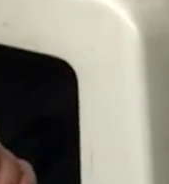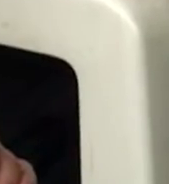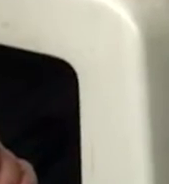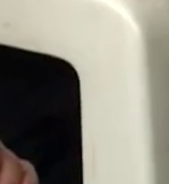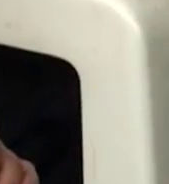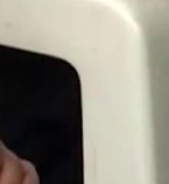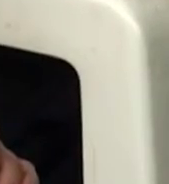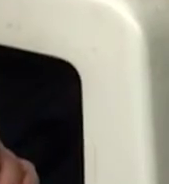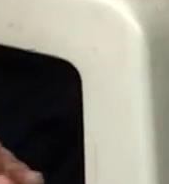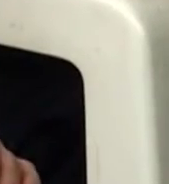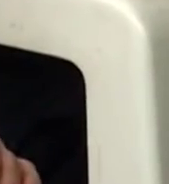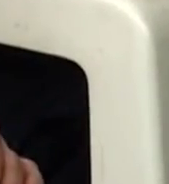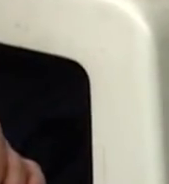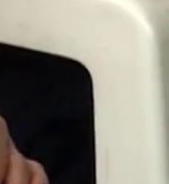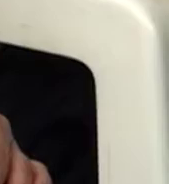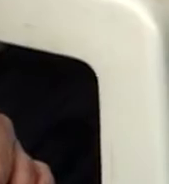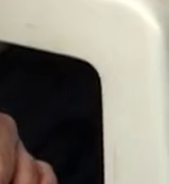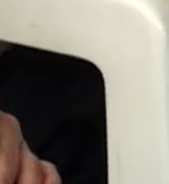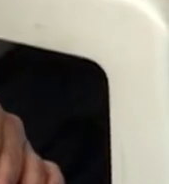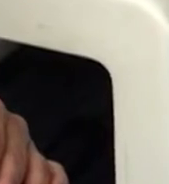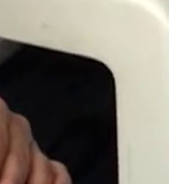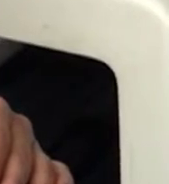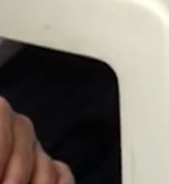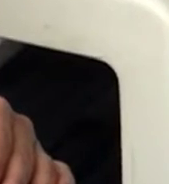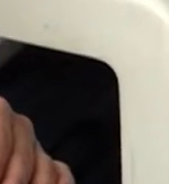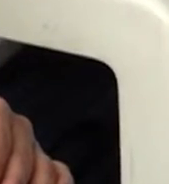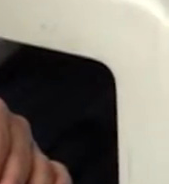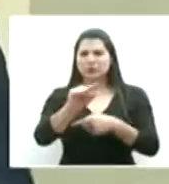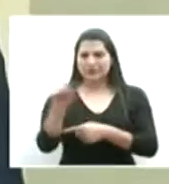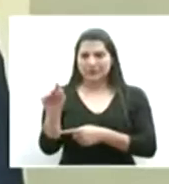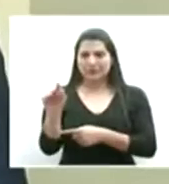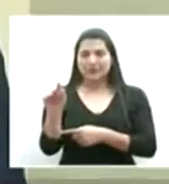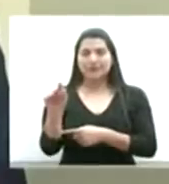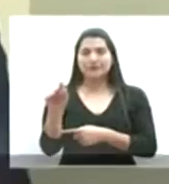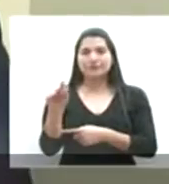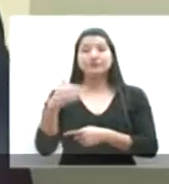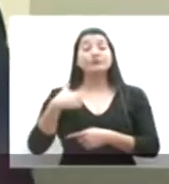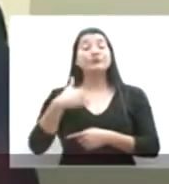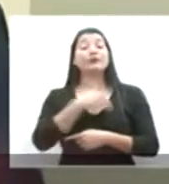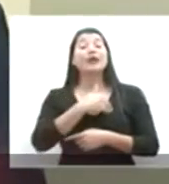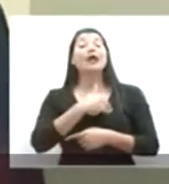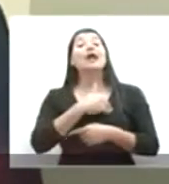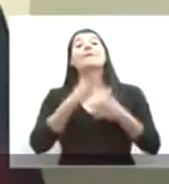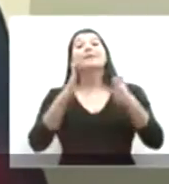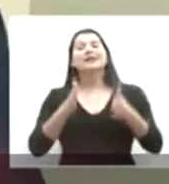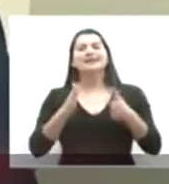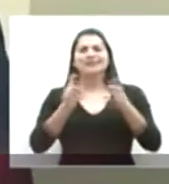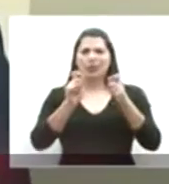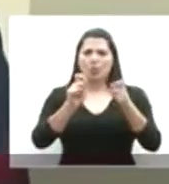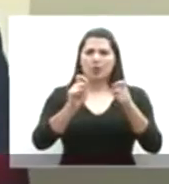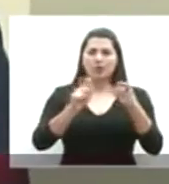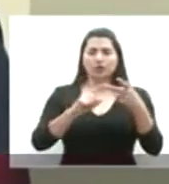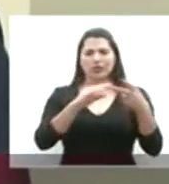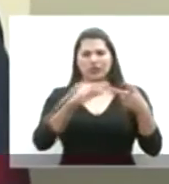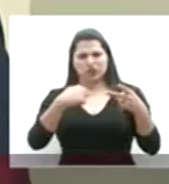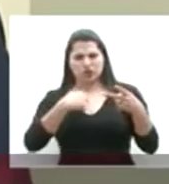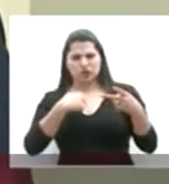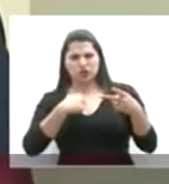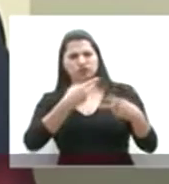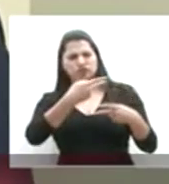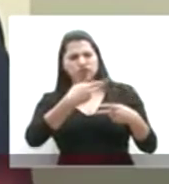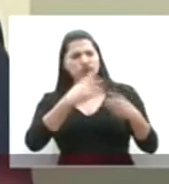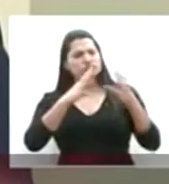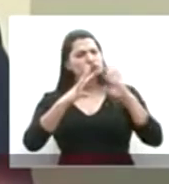condiciones especiales. Ya la próxima semana yo me voy a... Ya hemos discutido, la ministra de Educación y mi persona, sobre algunos aspectos básicos que deben